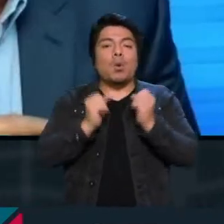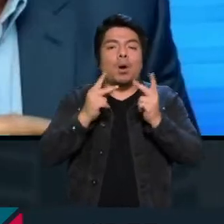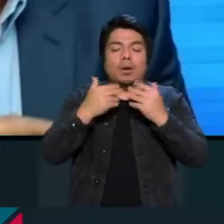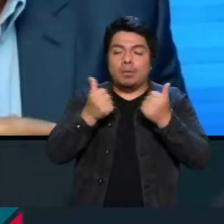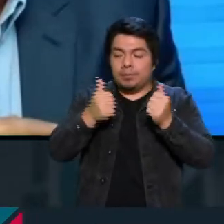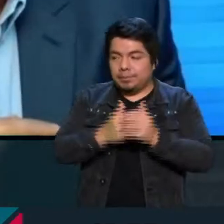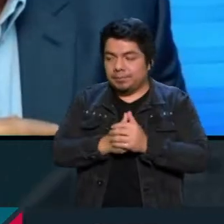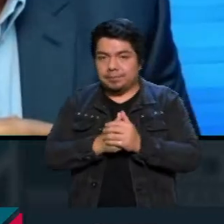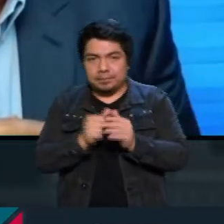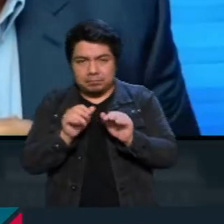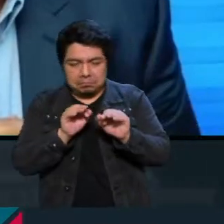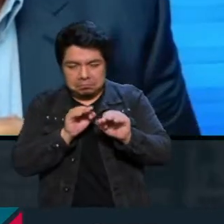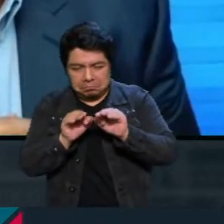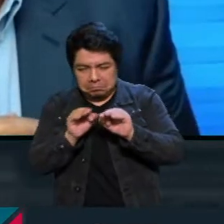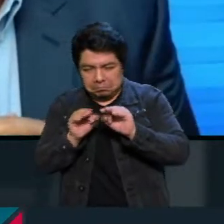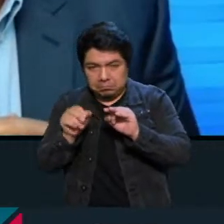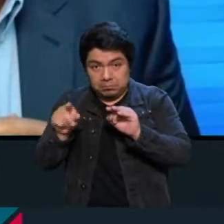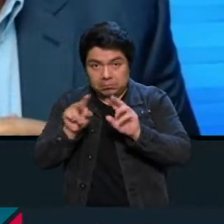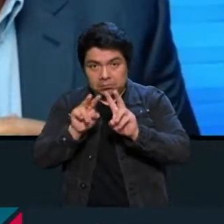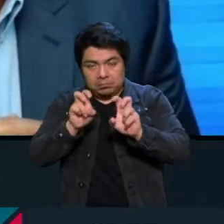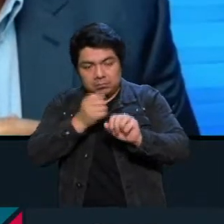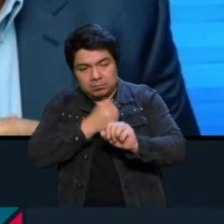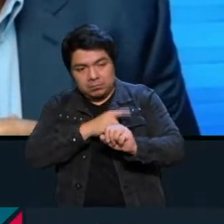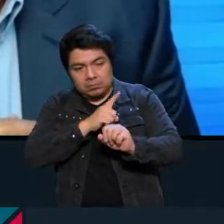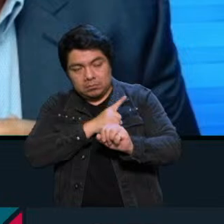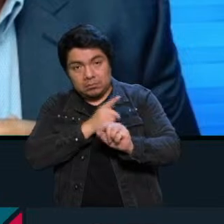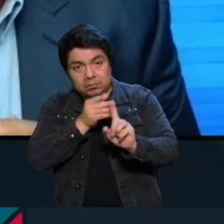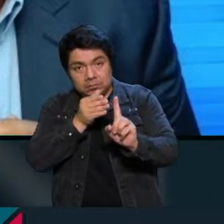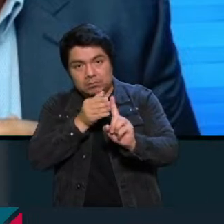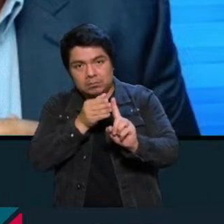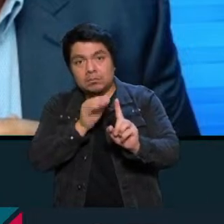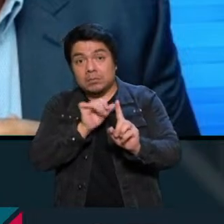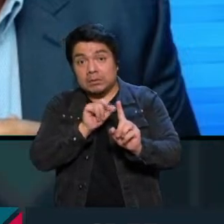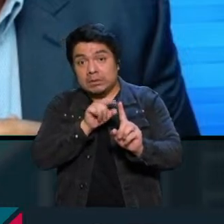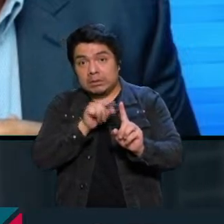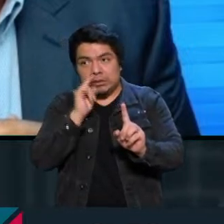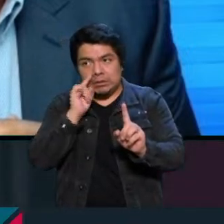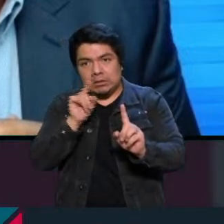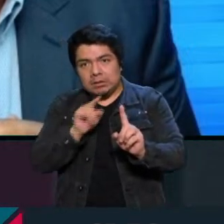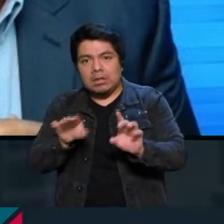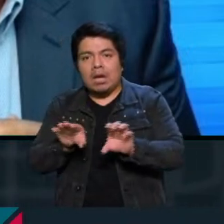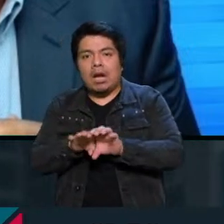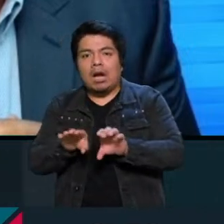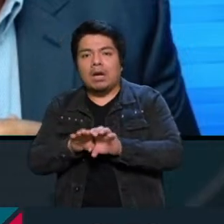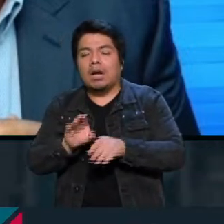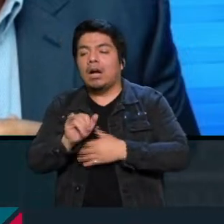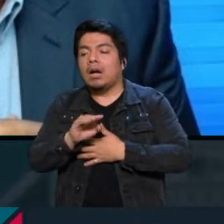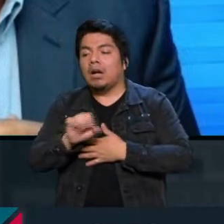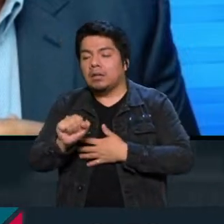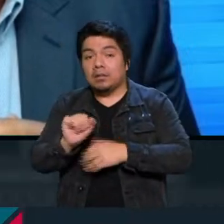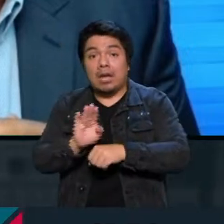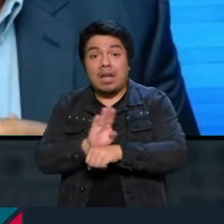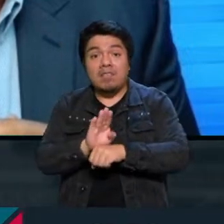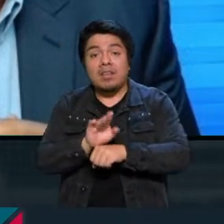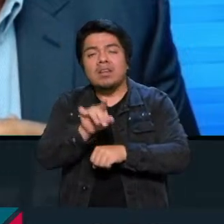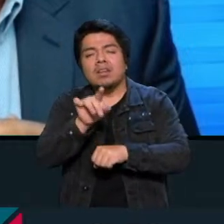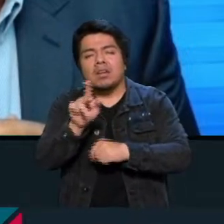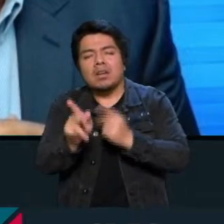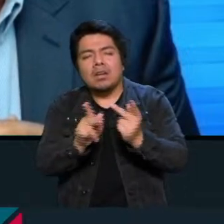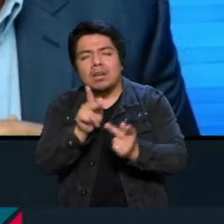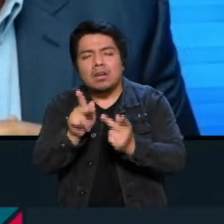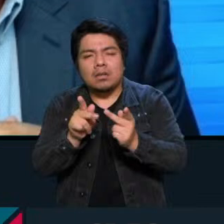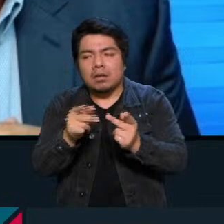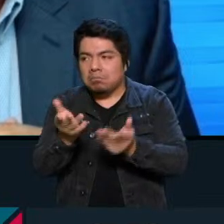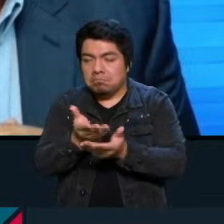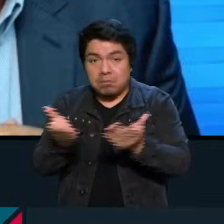hablando del trabajo que se ha hecho en materia de salud en esta administración, no se puede dejar de lado esta figura que se creó del IMSS Bienestar. Me gustaría preguntarle y que le pudiera